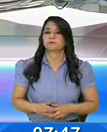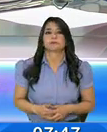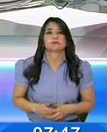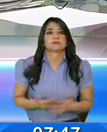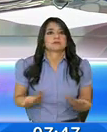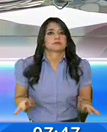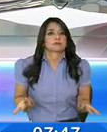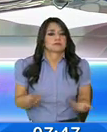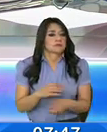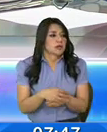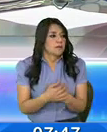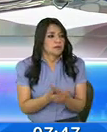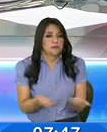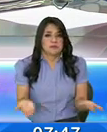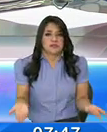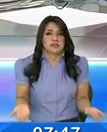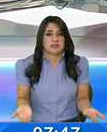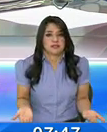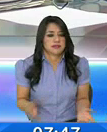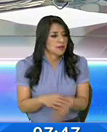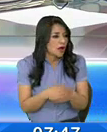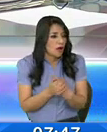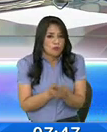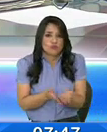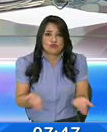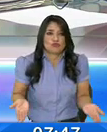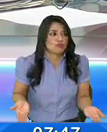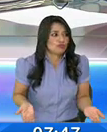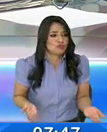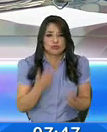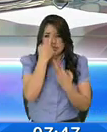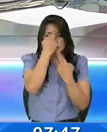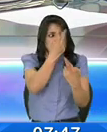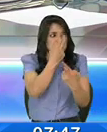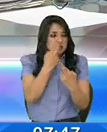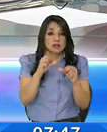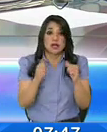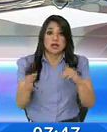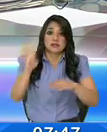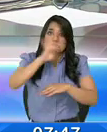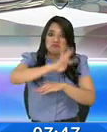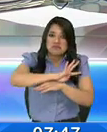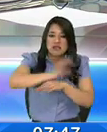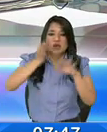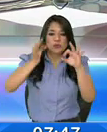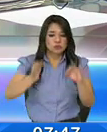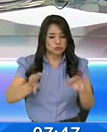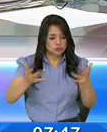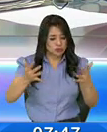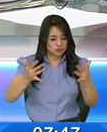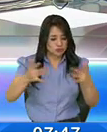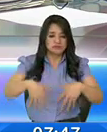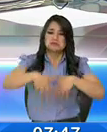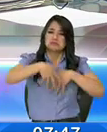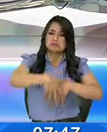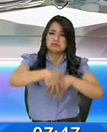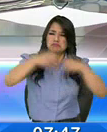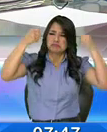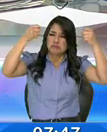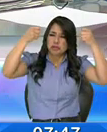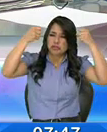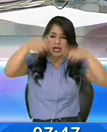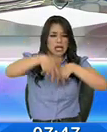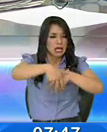abuso intolerable como yo dije la asamblea nacional cuando interviene luego de estos de esta protesta social que